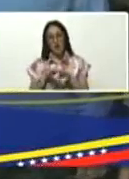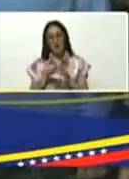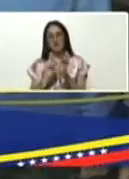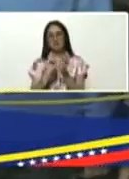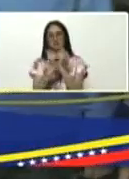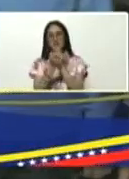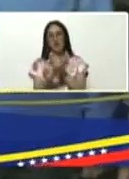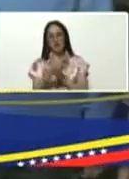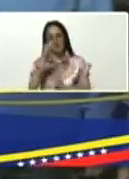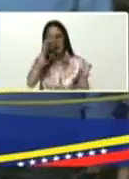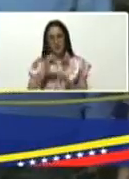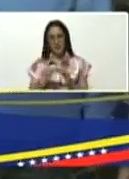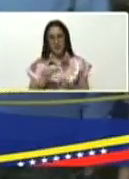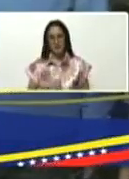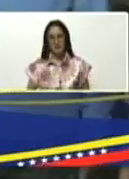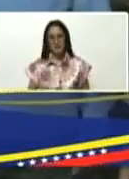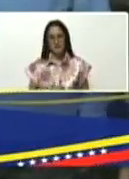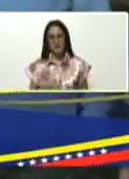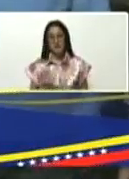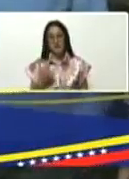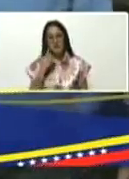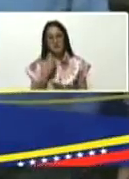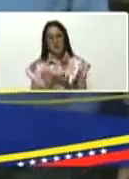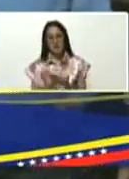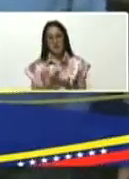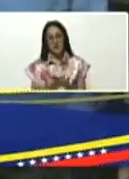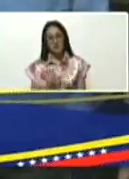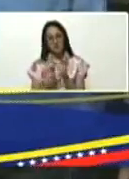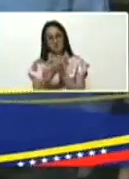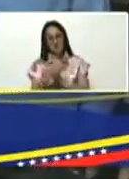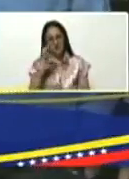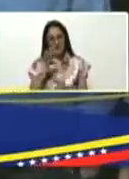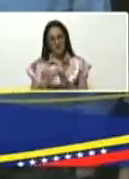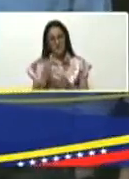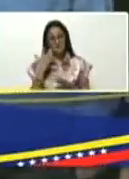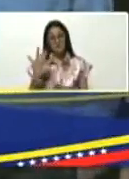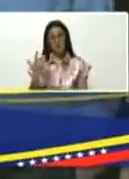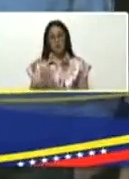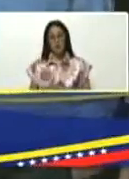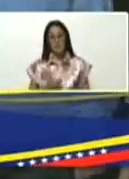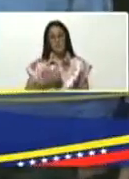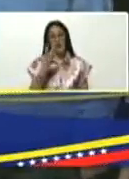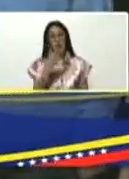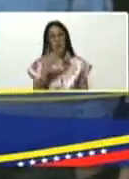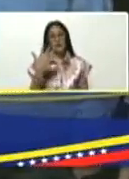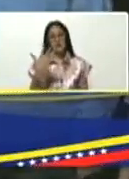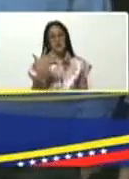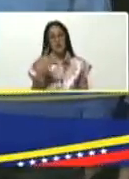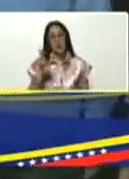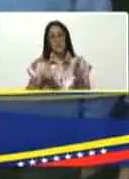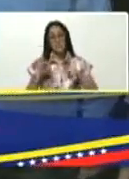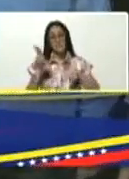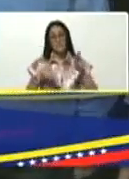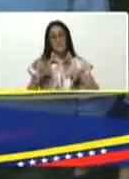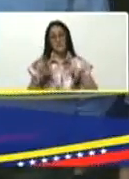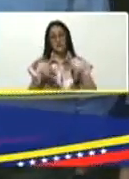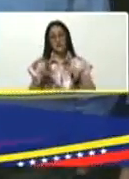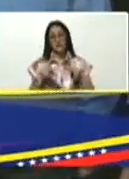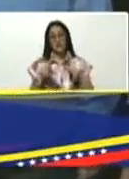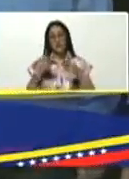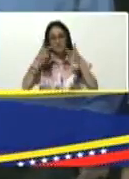la esperanza. Y esta es una prueba de ello. Renace la esperanza, mire usted, más de 45 expositores de